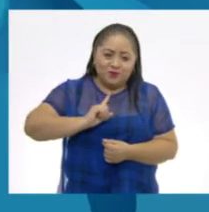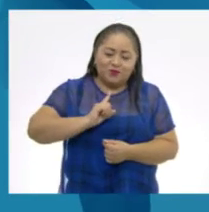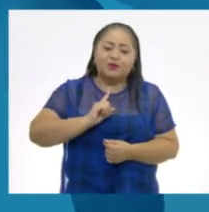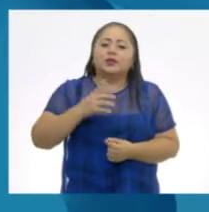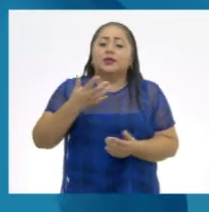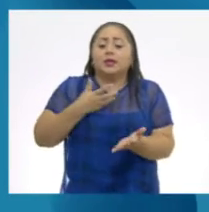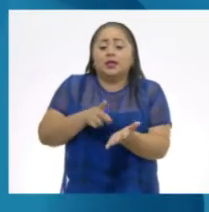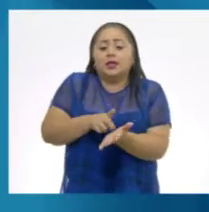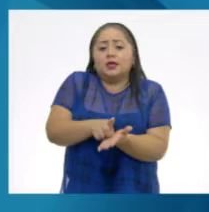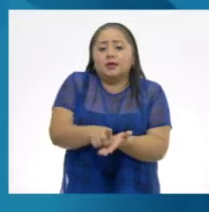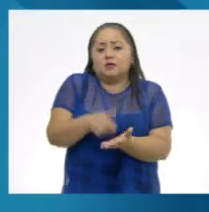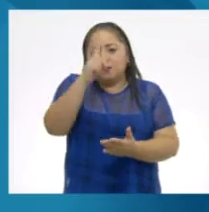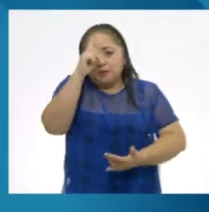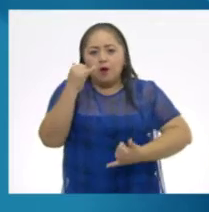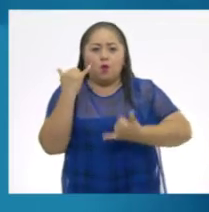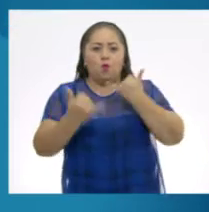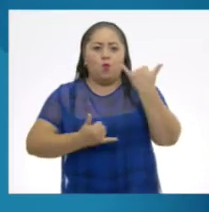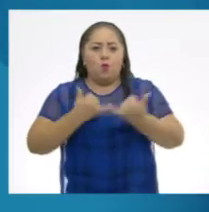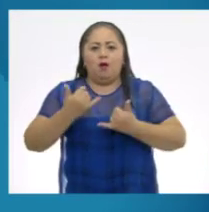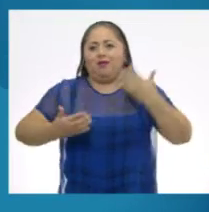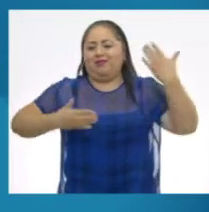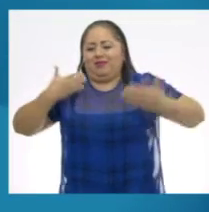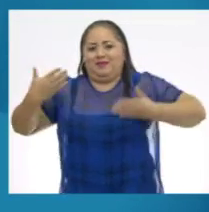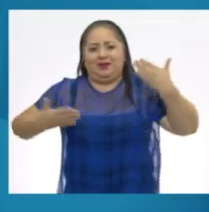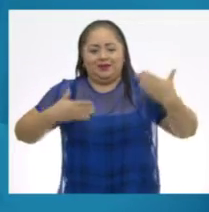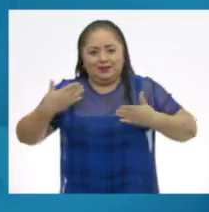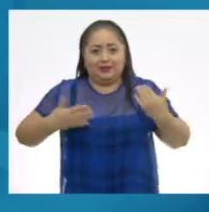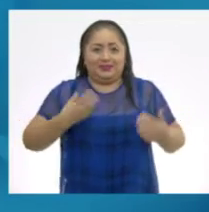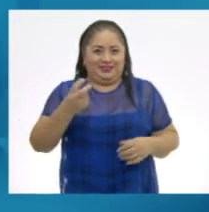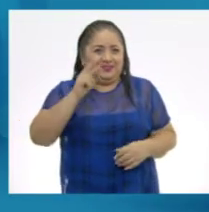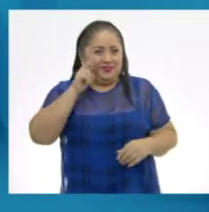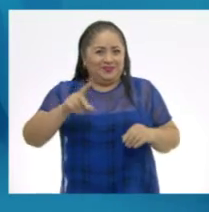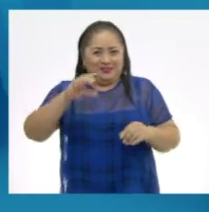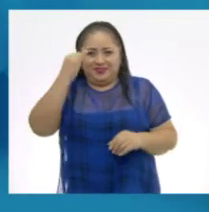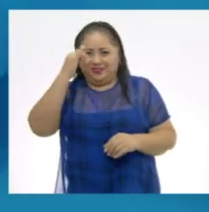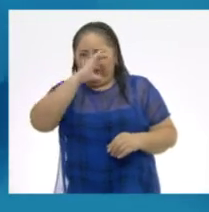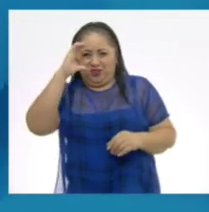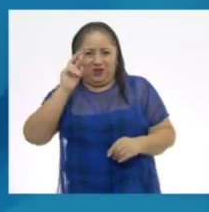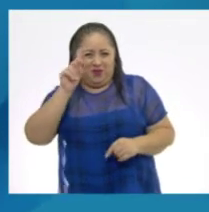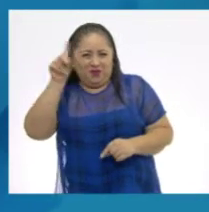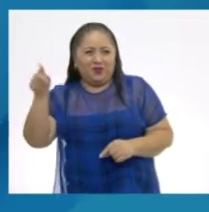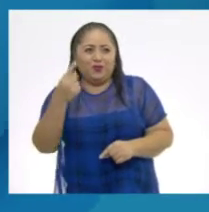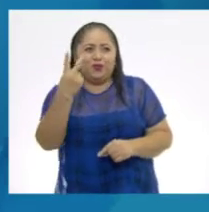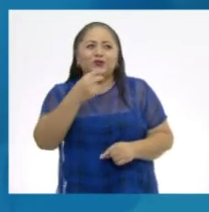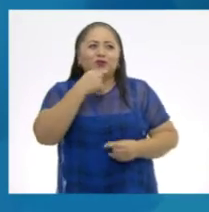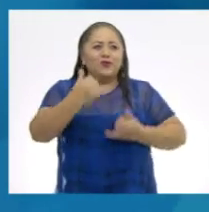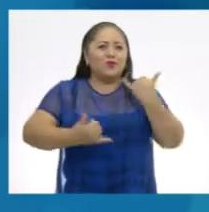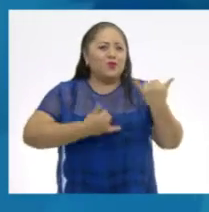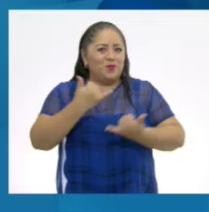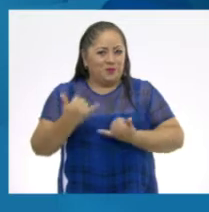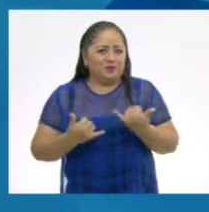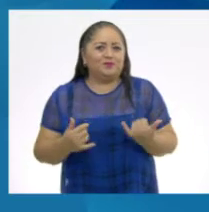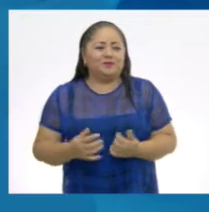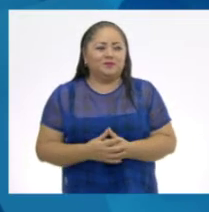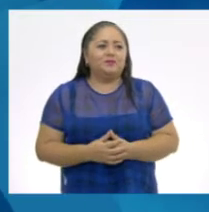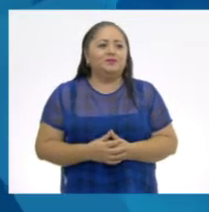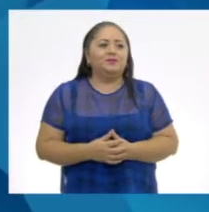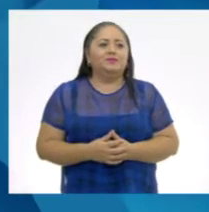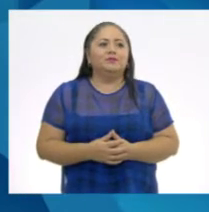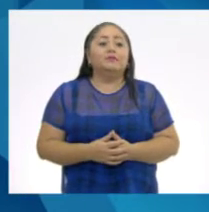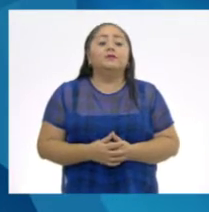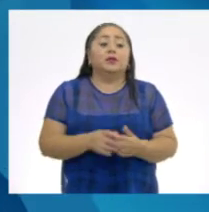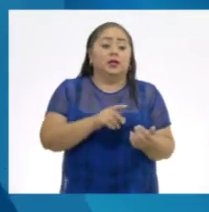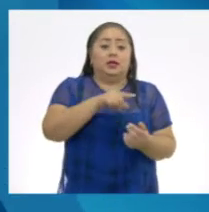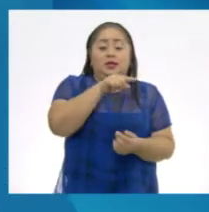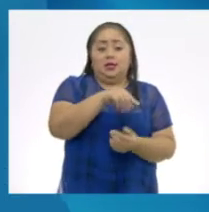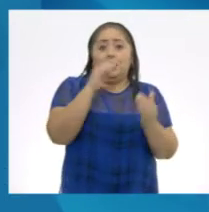los niños tienen derecho a jugar, a divertirse. Ahí estamos viendo a dos niños jugando un momento. Y